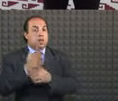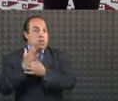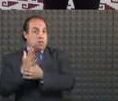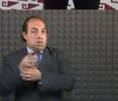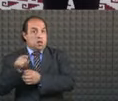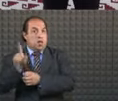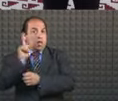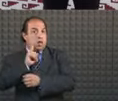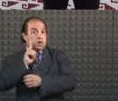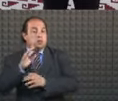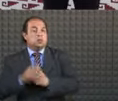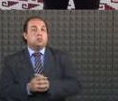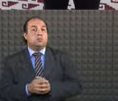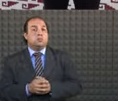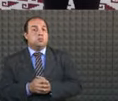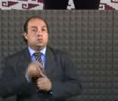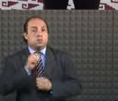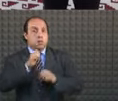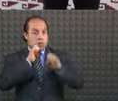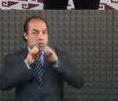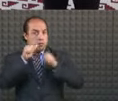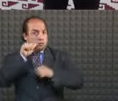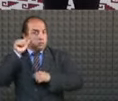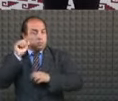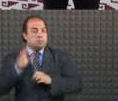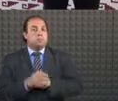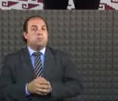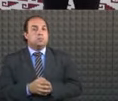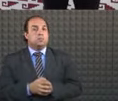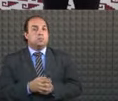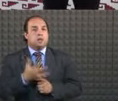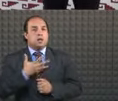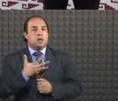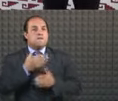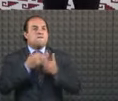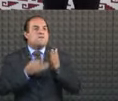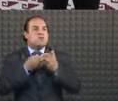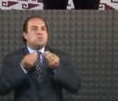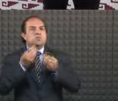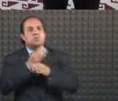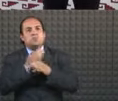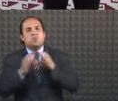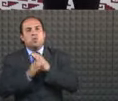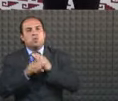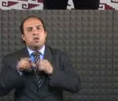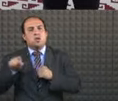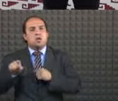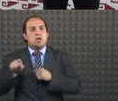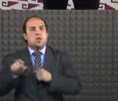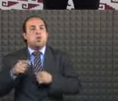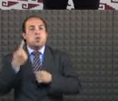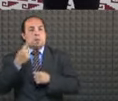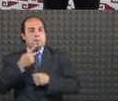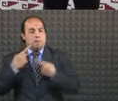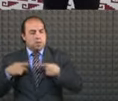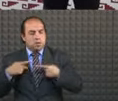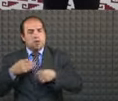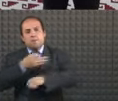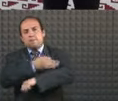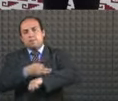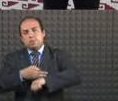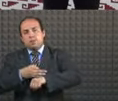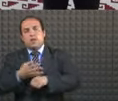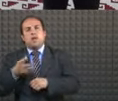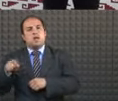más bien, también en la entrevista de ayer, que pues tiene muchas carencias, ¿no? Es una persona, su familia, pues todavía tiene